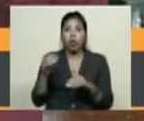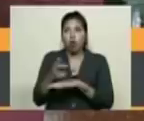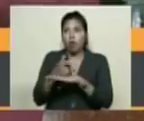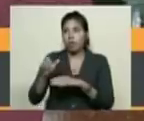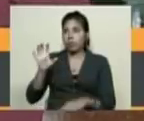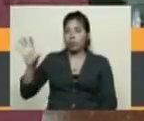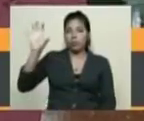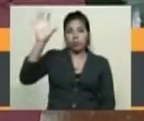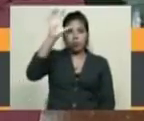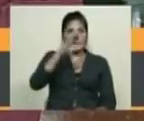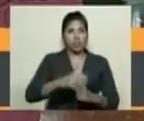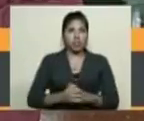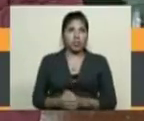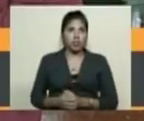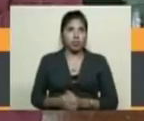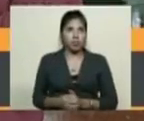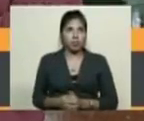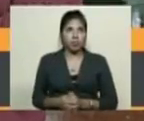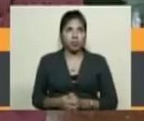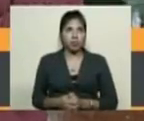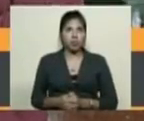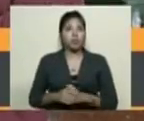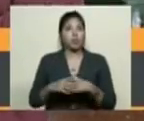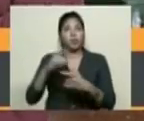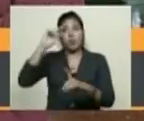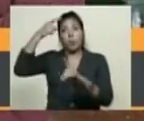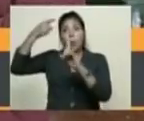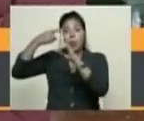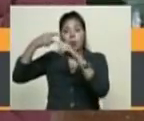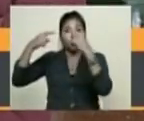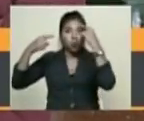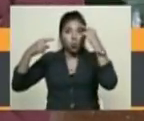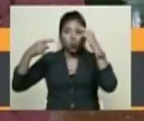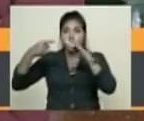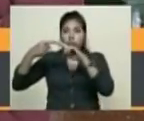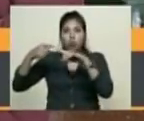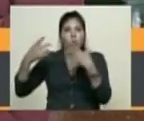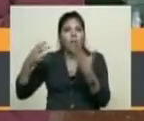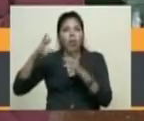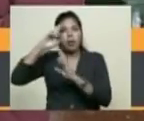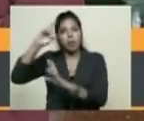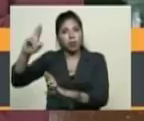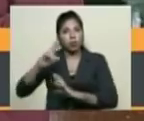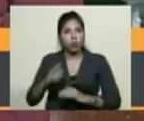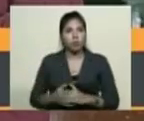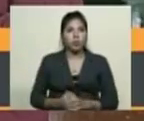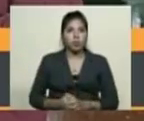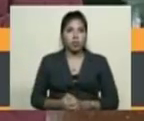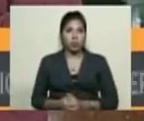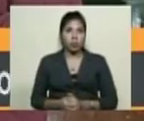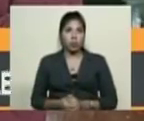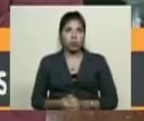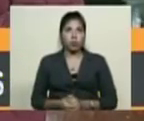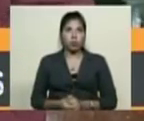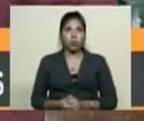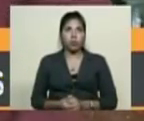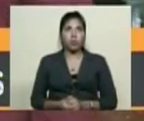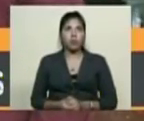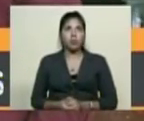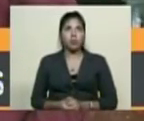países del mundo en base a un solo principio, uno solo, el respeto. Más nada, Venezuela pide respeto.